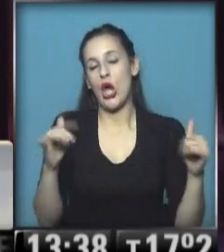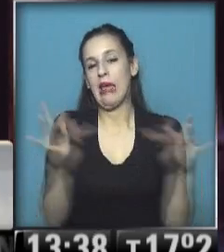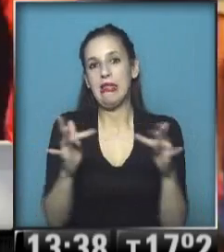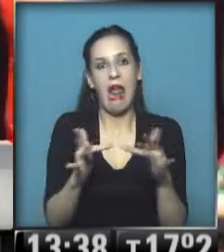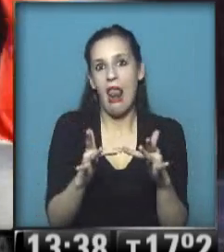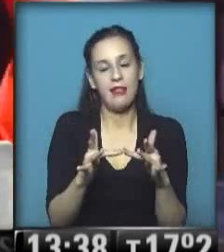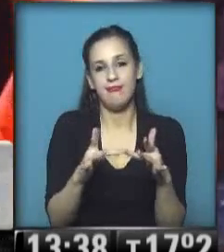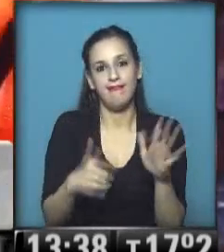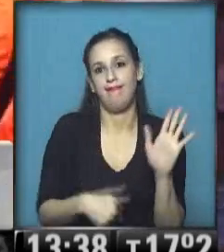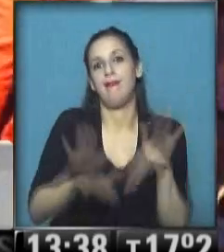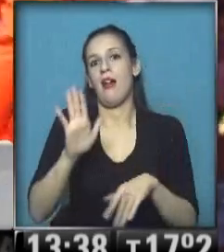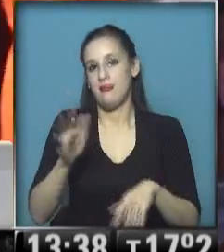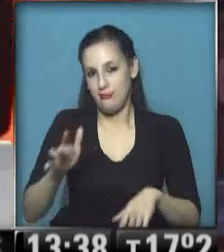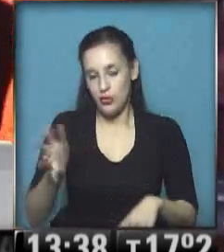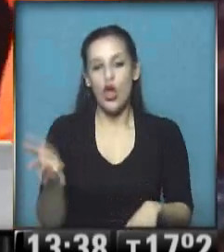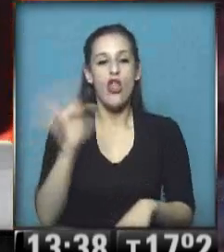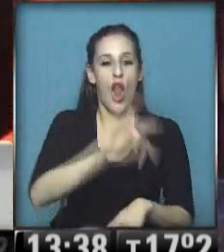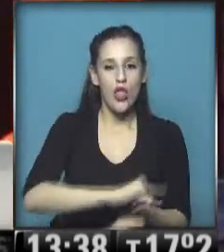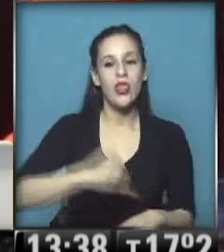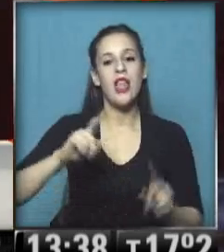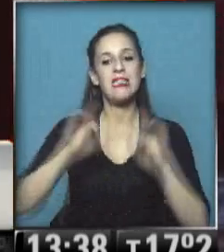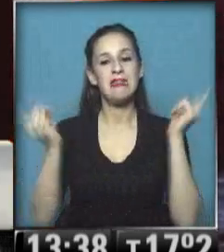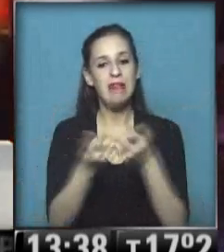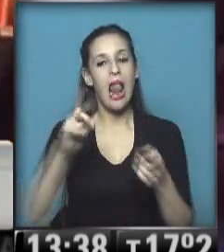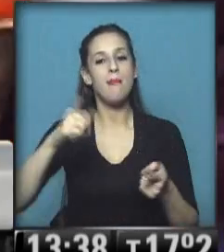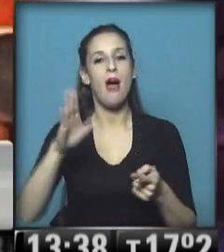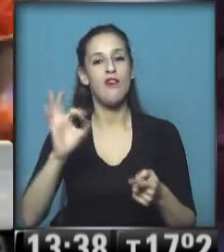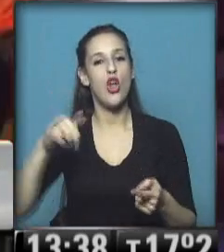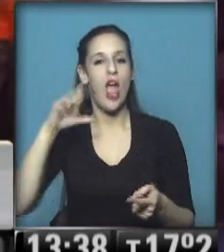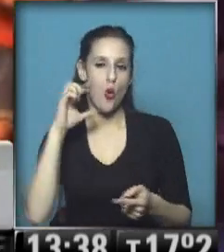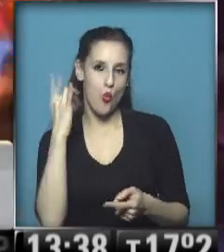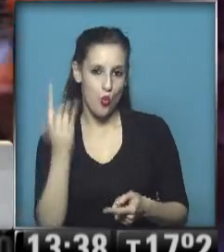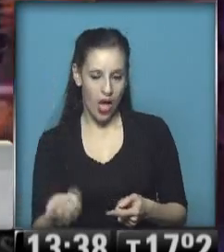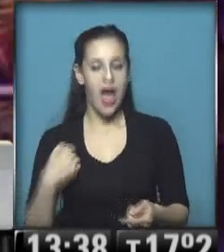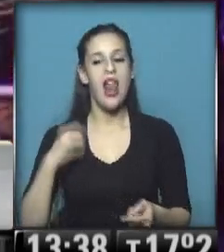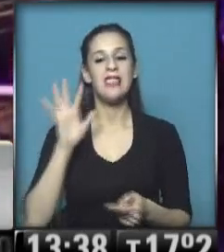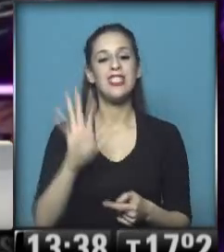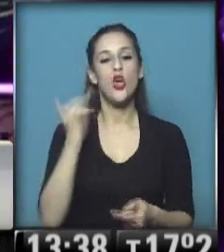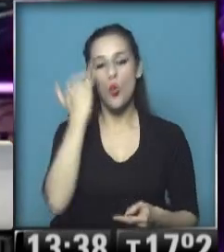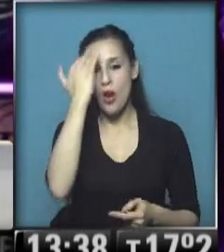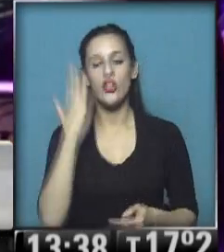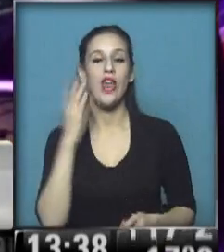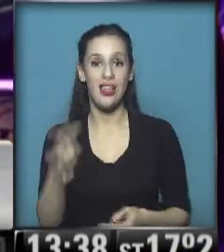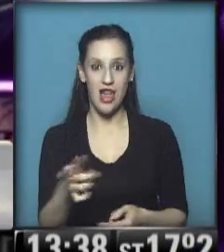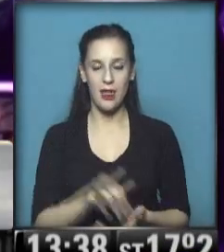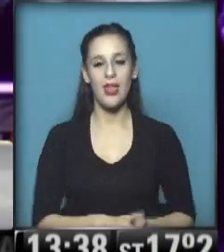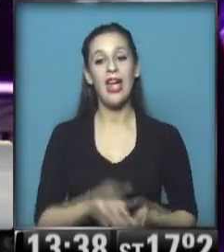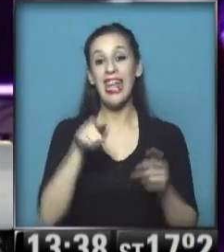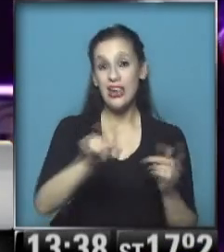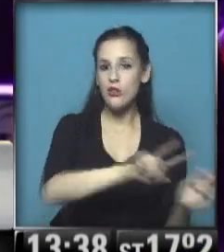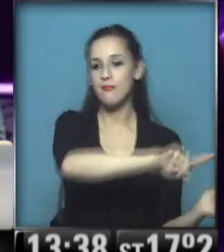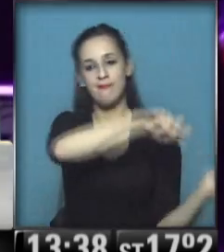interesante, todos los días en la Sala Pablo Neruda del Paseo La Plaza, a las 17:15. Y de ahí nos